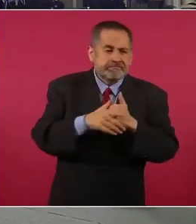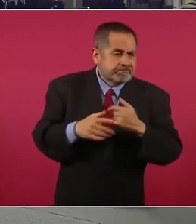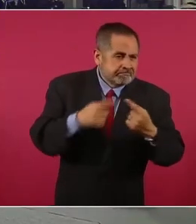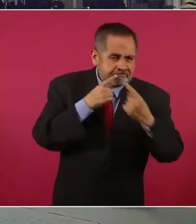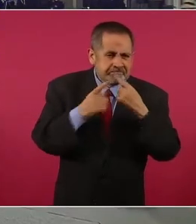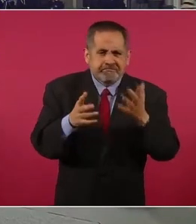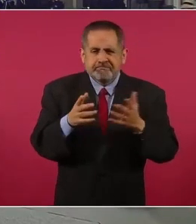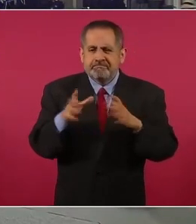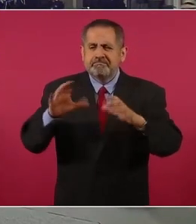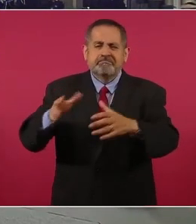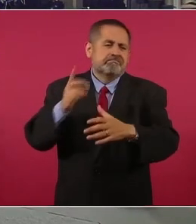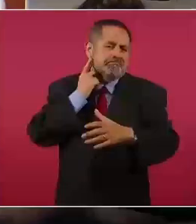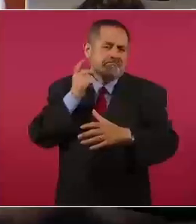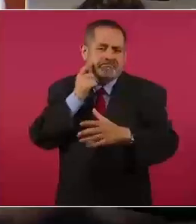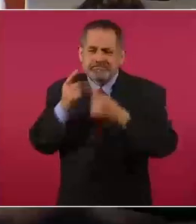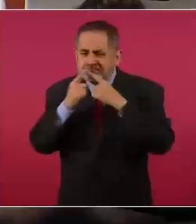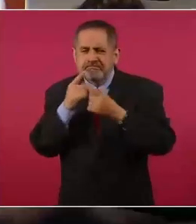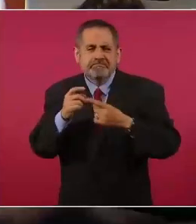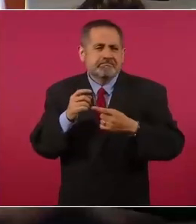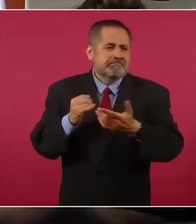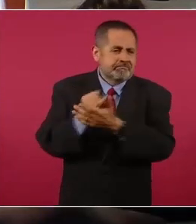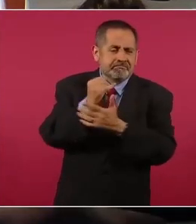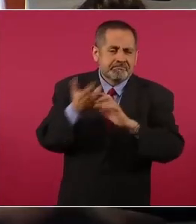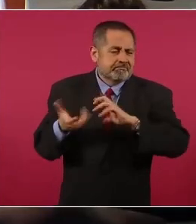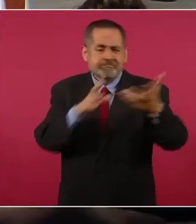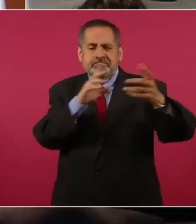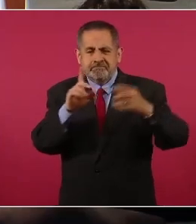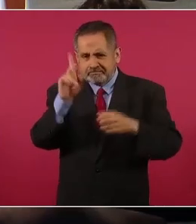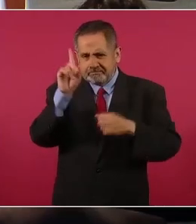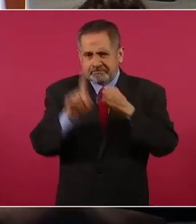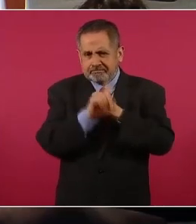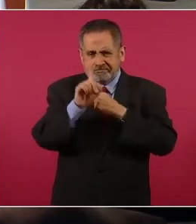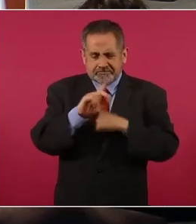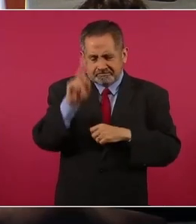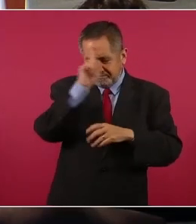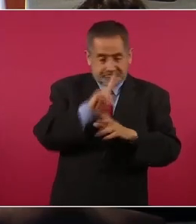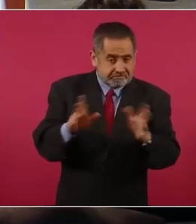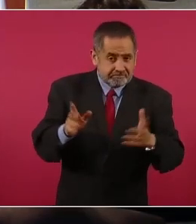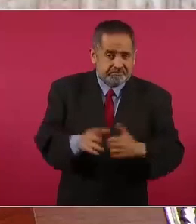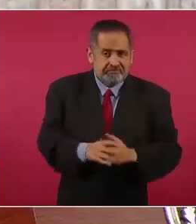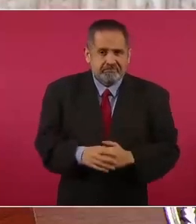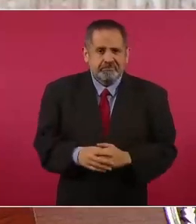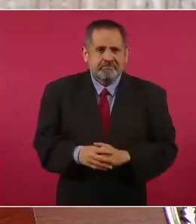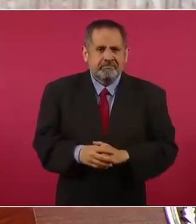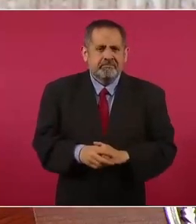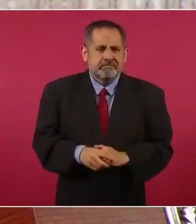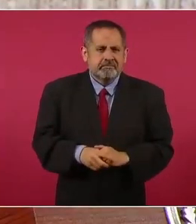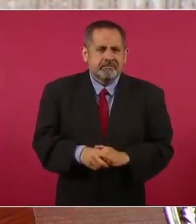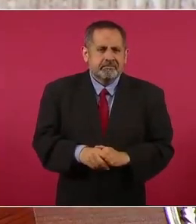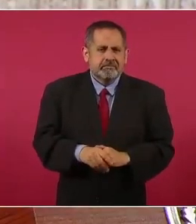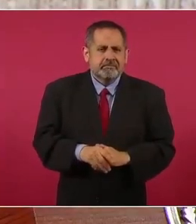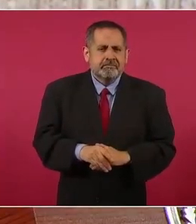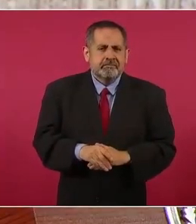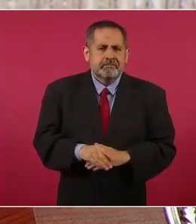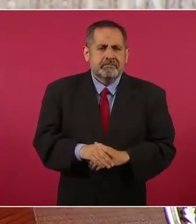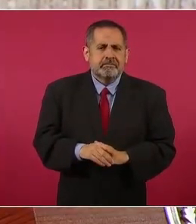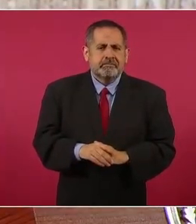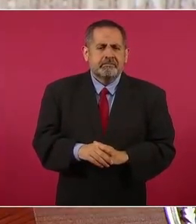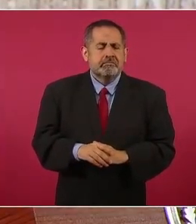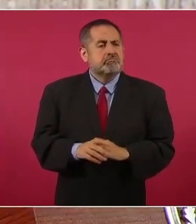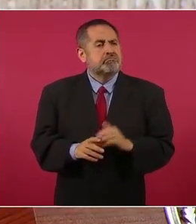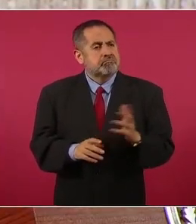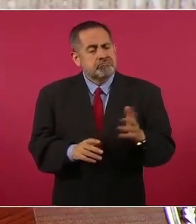en el legislativo, así como la toma de decisiones? Pues son buenas esas opiniones,